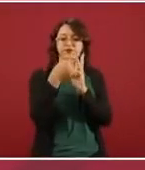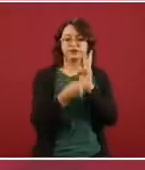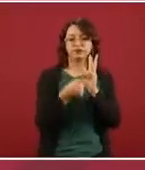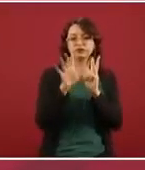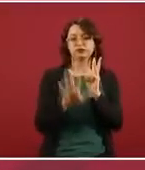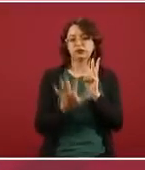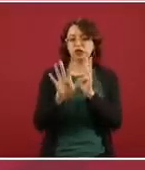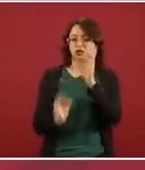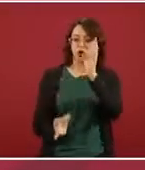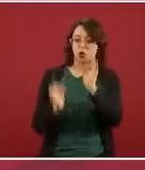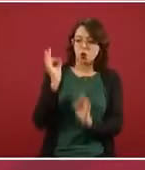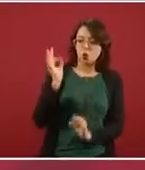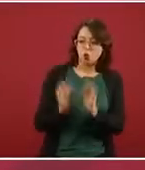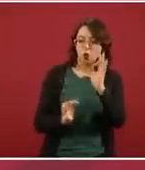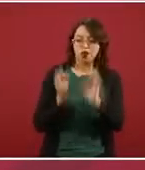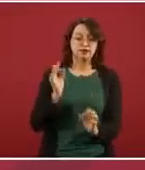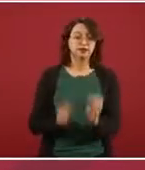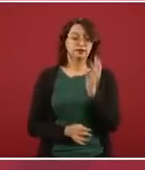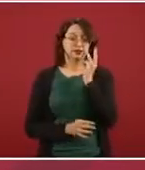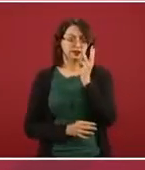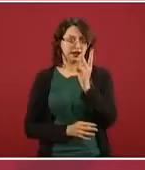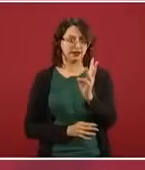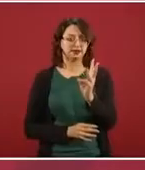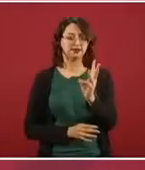jueces, tres,